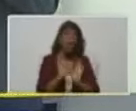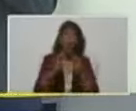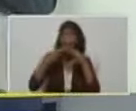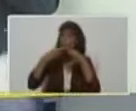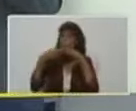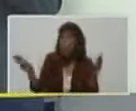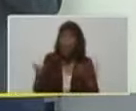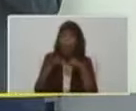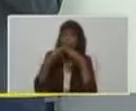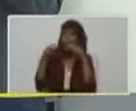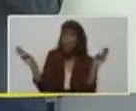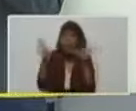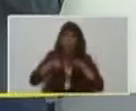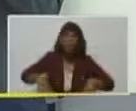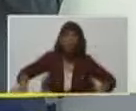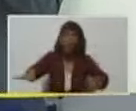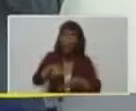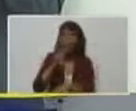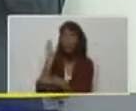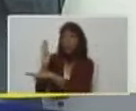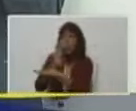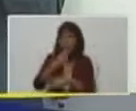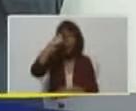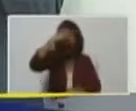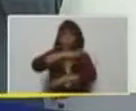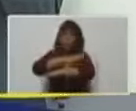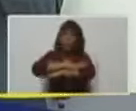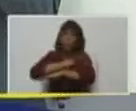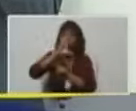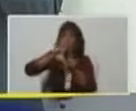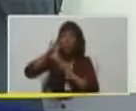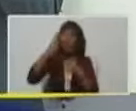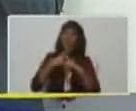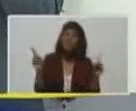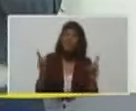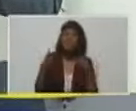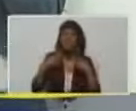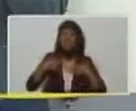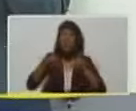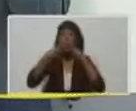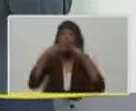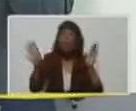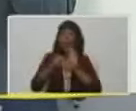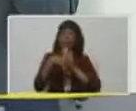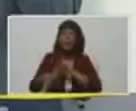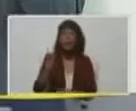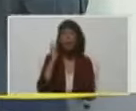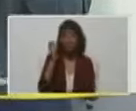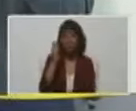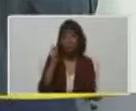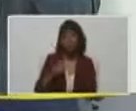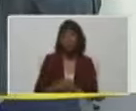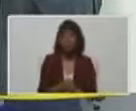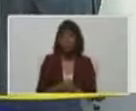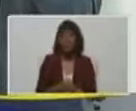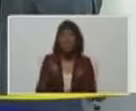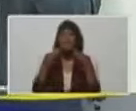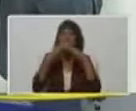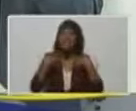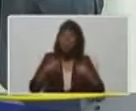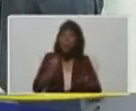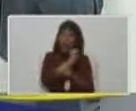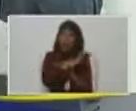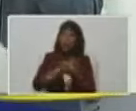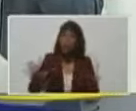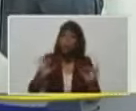público, porque lo público es de todos. Y esto es salud pública, que es un derecho constitucional, salud